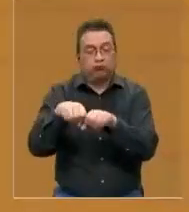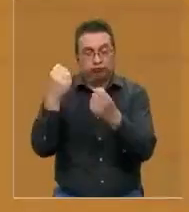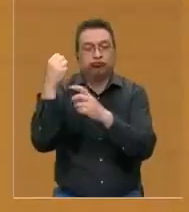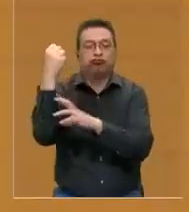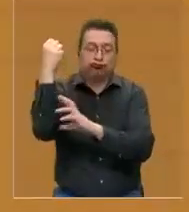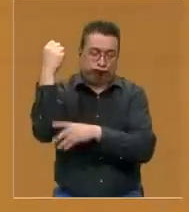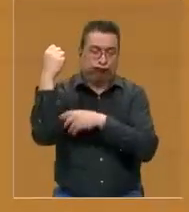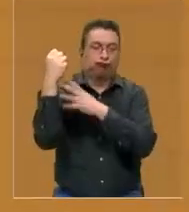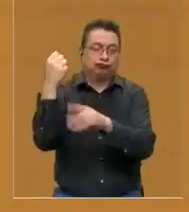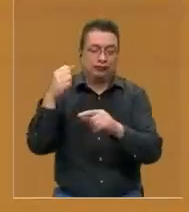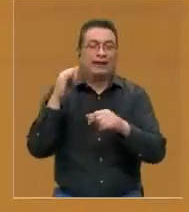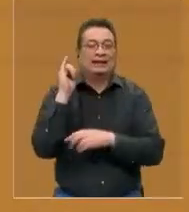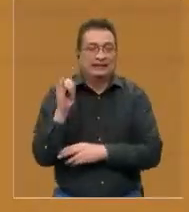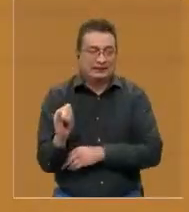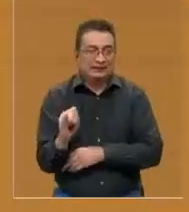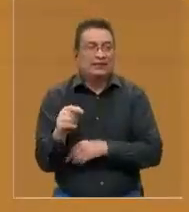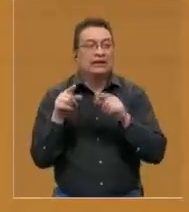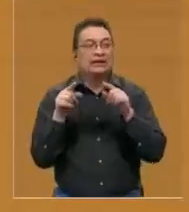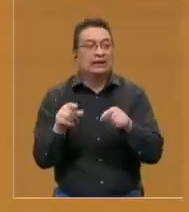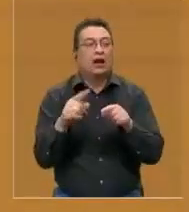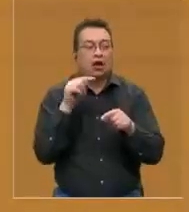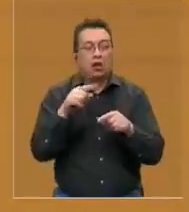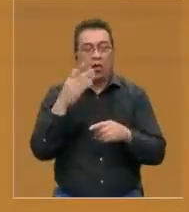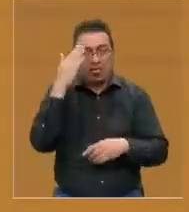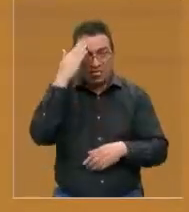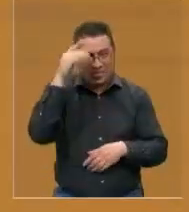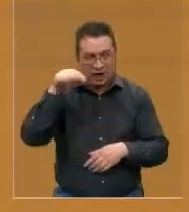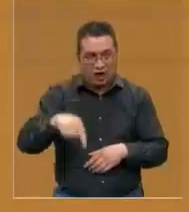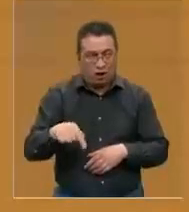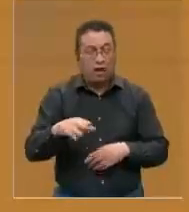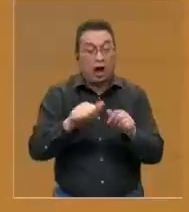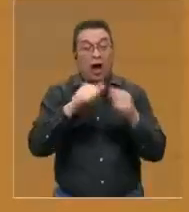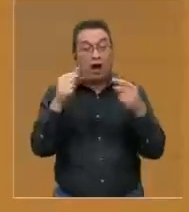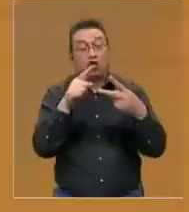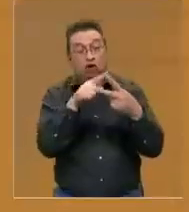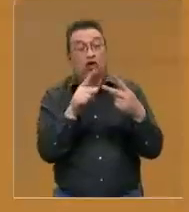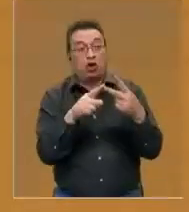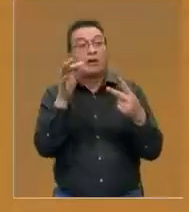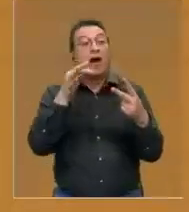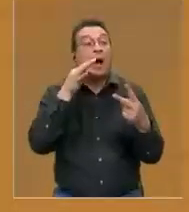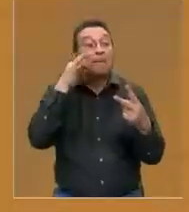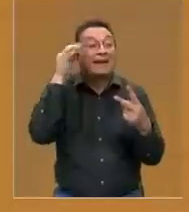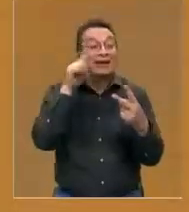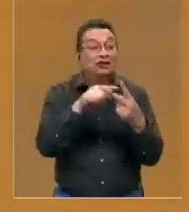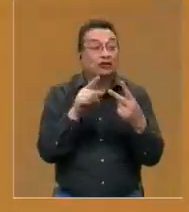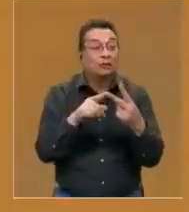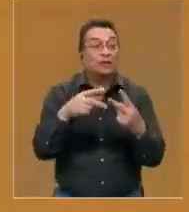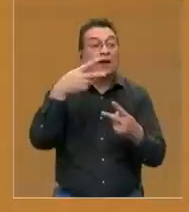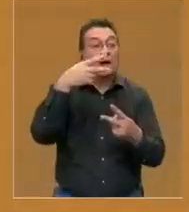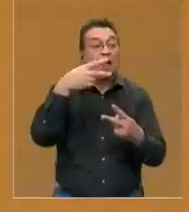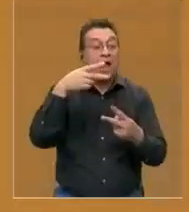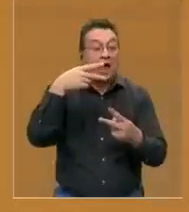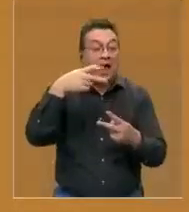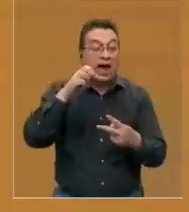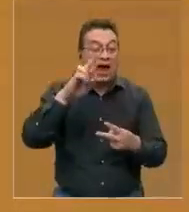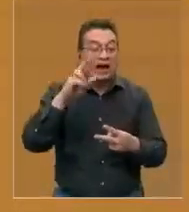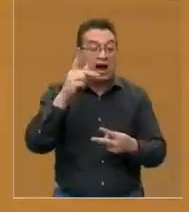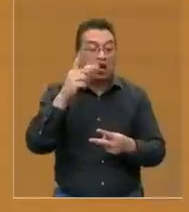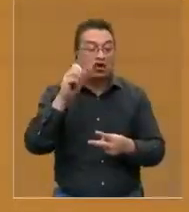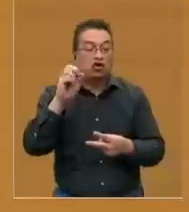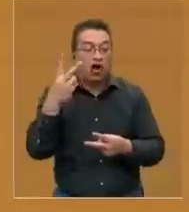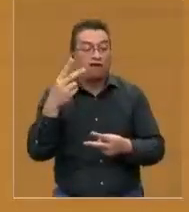Kiev ese punto de inflexión marca el día de hoy. Pero además hay otros 2 puntos, ahí están, en amarillo brillando, Kharkov, donde se vio una